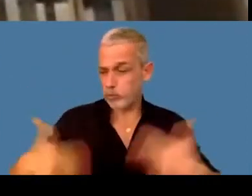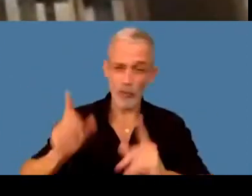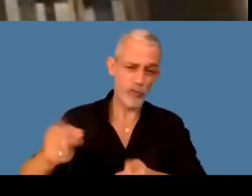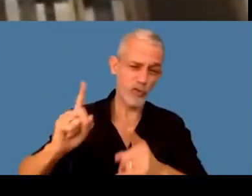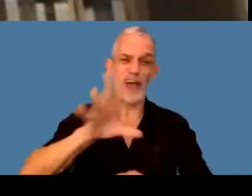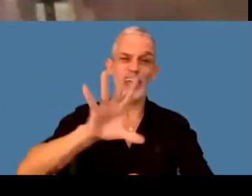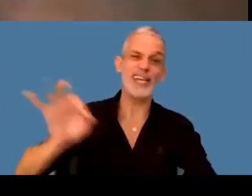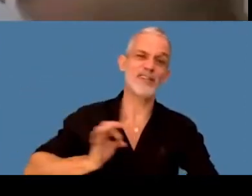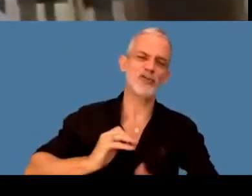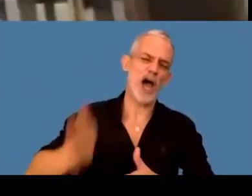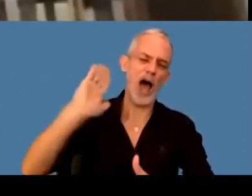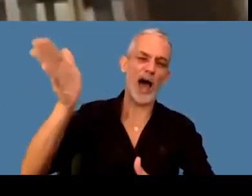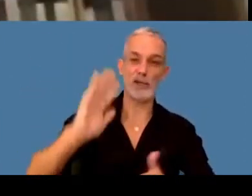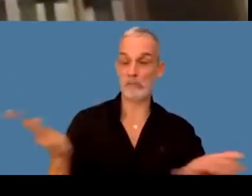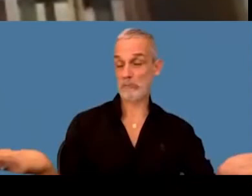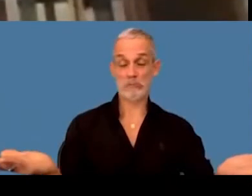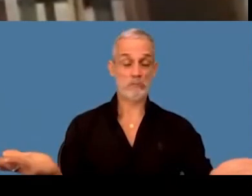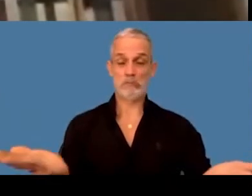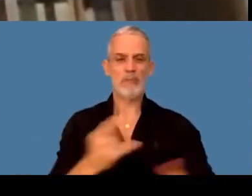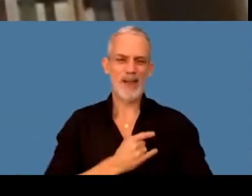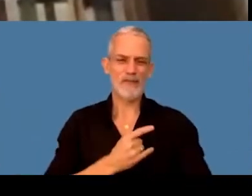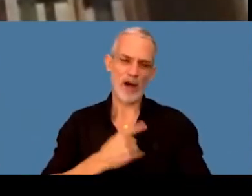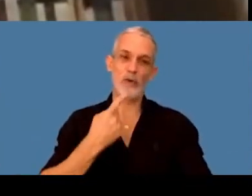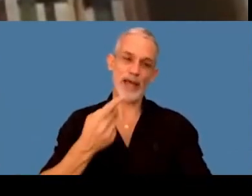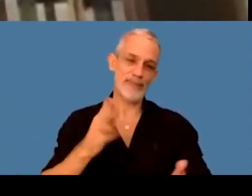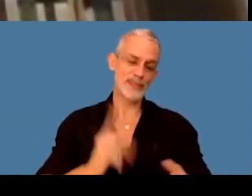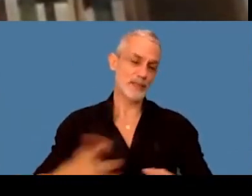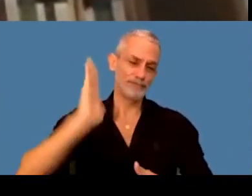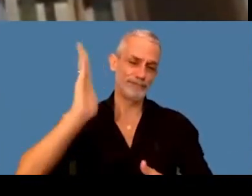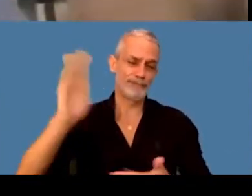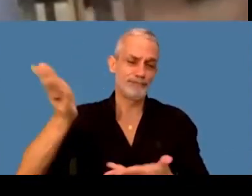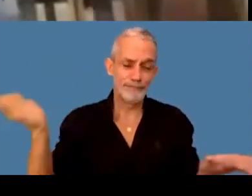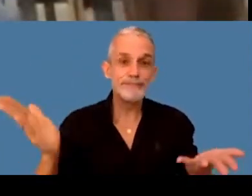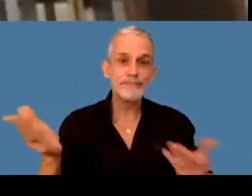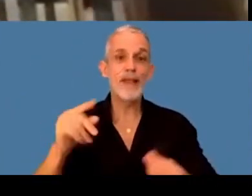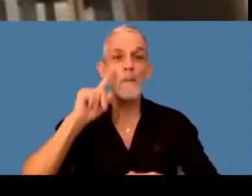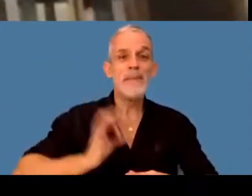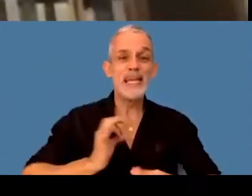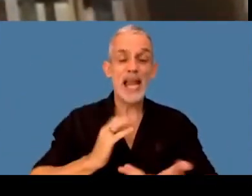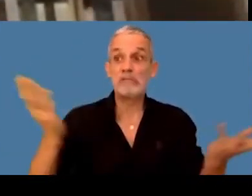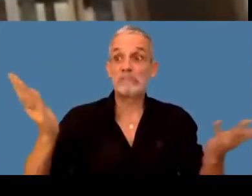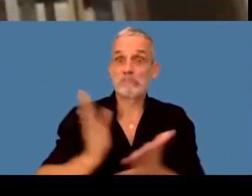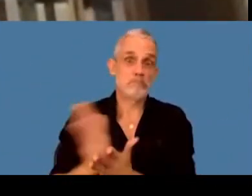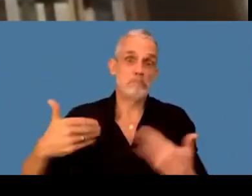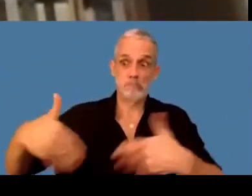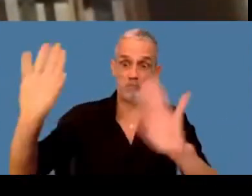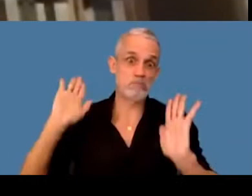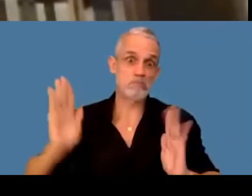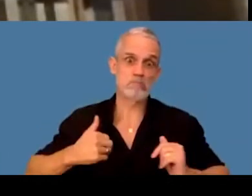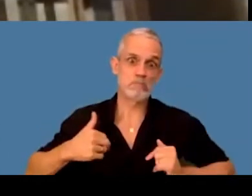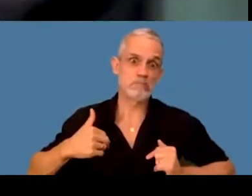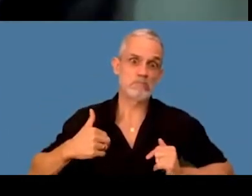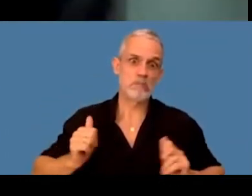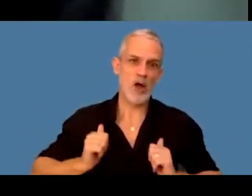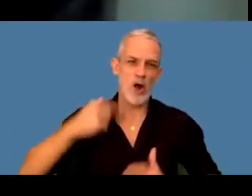500 años, por así en la facultad me entienden que es indefinido, o 1000 años, y durará 1000 años. O